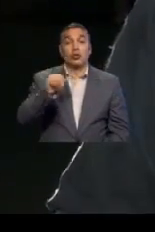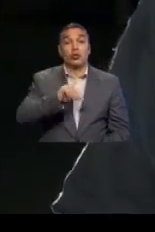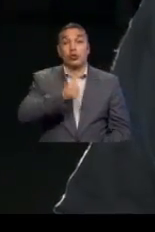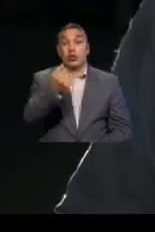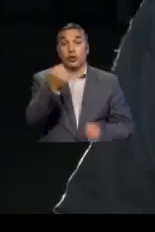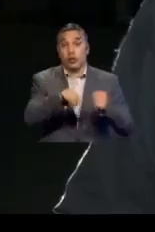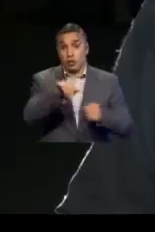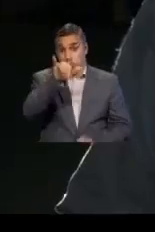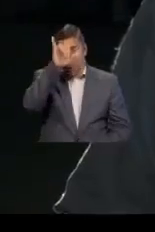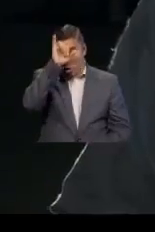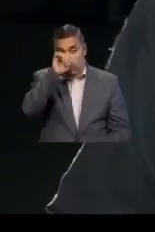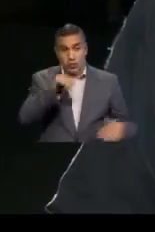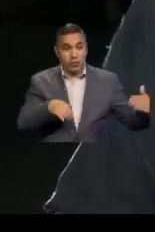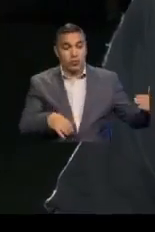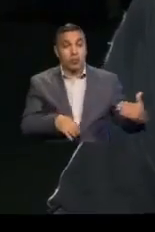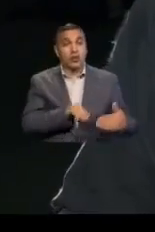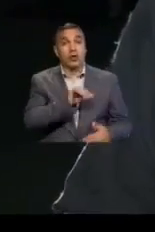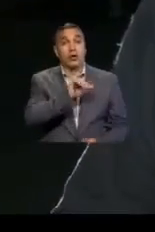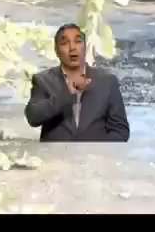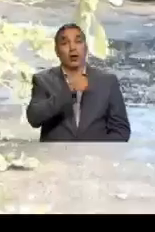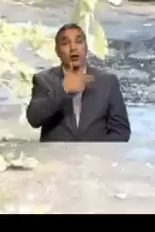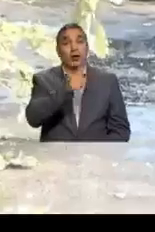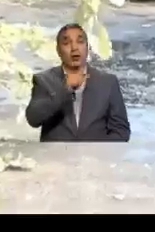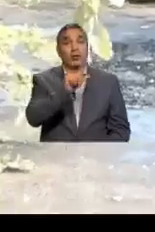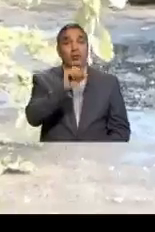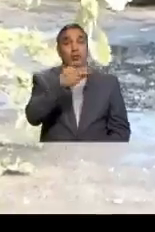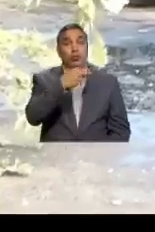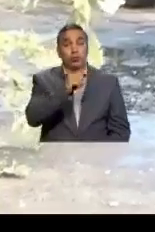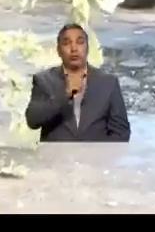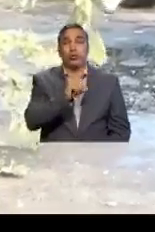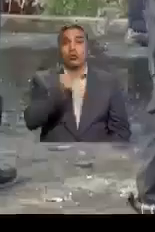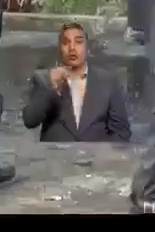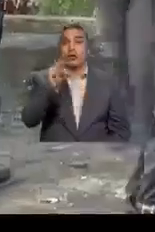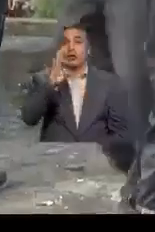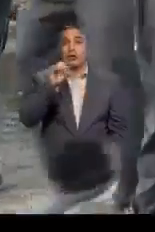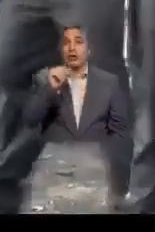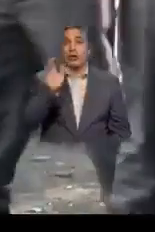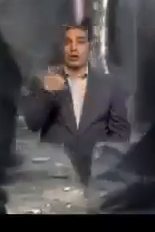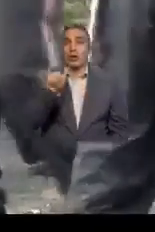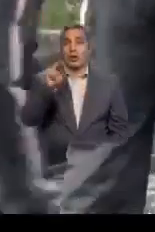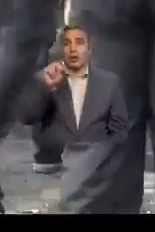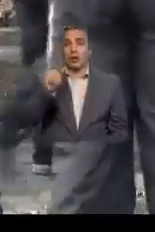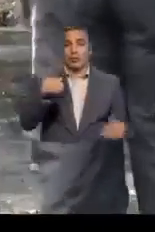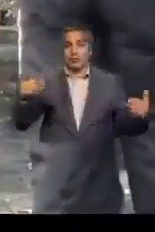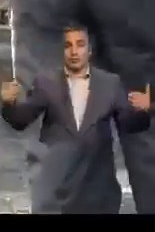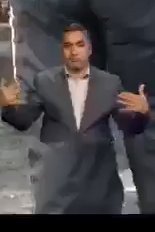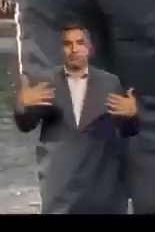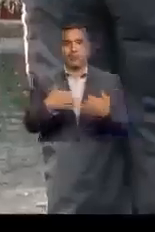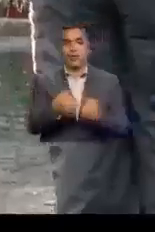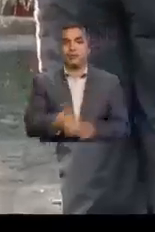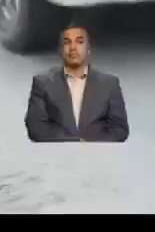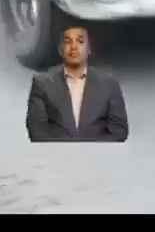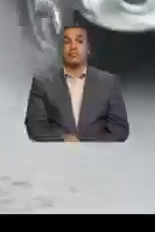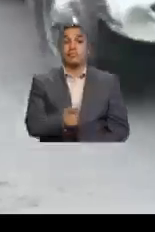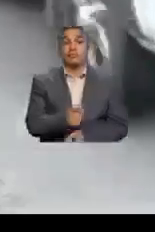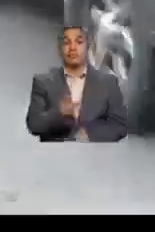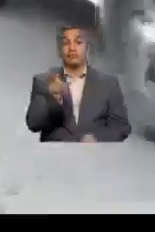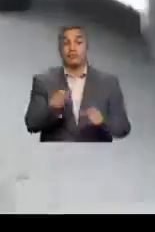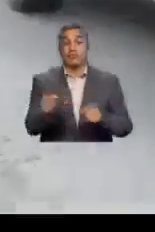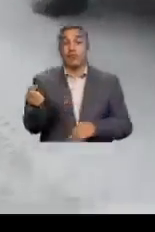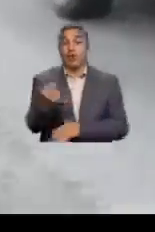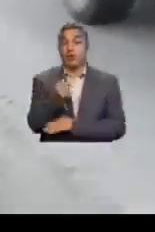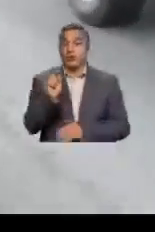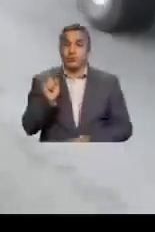circulaba en sentido Ayacucho-Santana. Hasta el lugar del siniestro llegaron agentes policiales, paramédicos del Cuerpo de Bomberos de Santana.